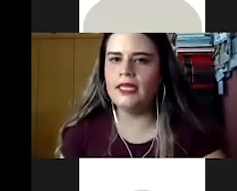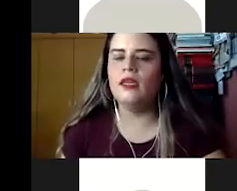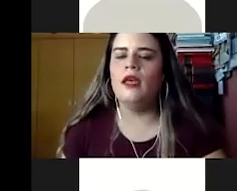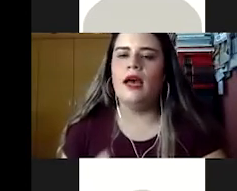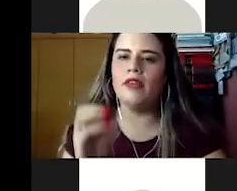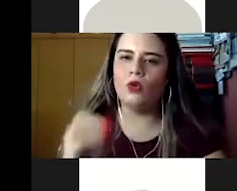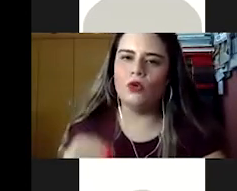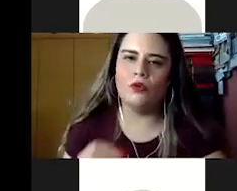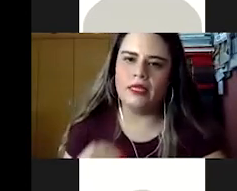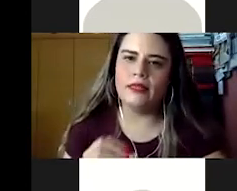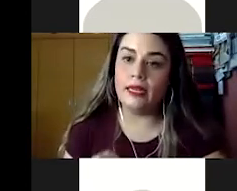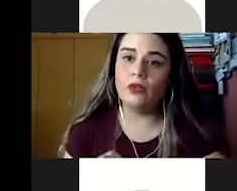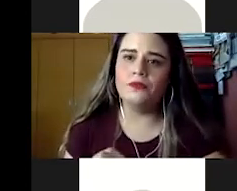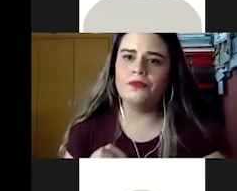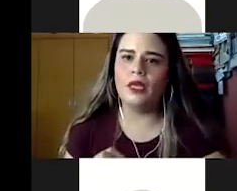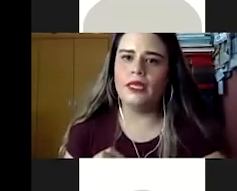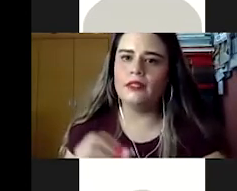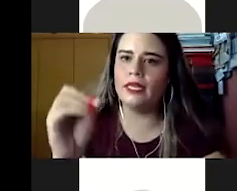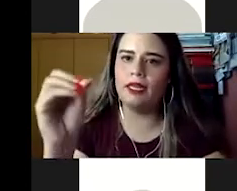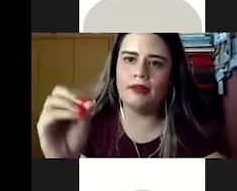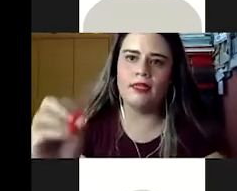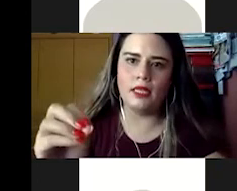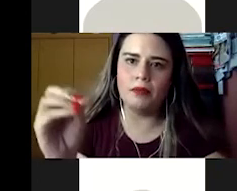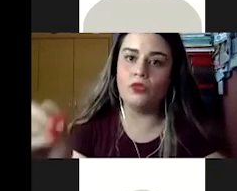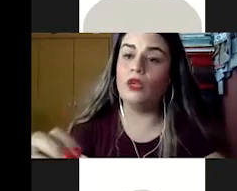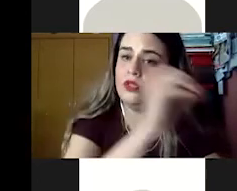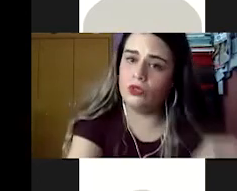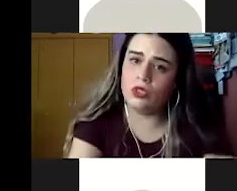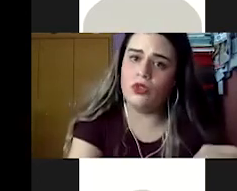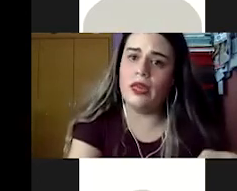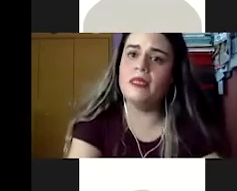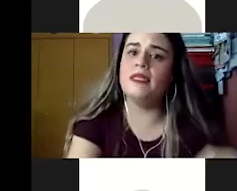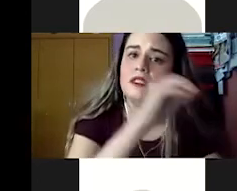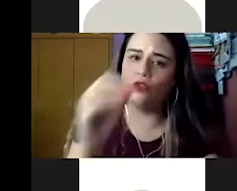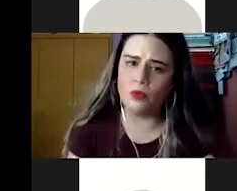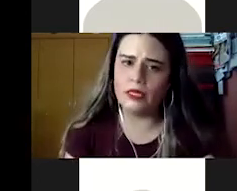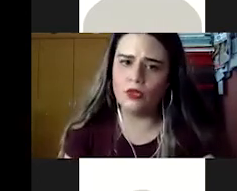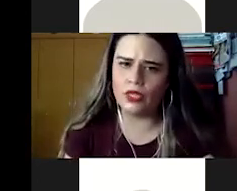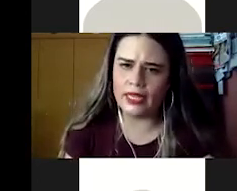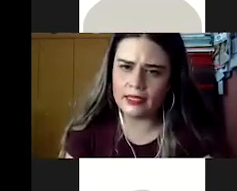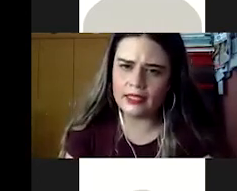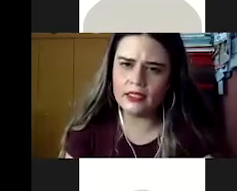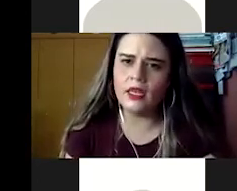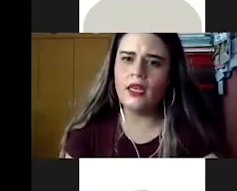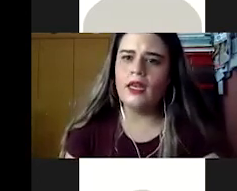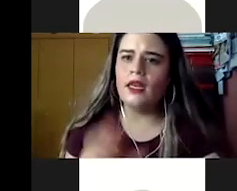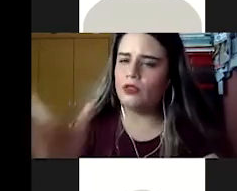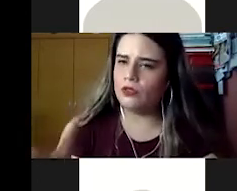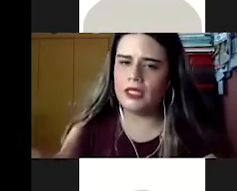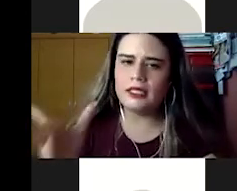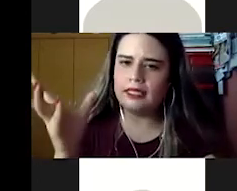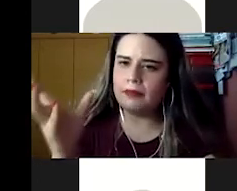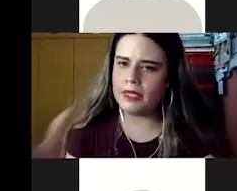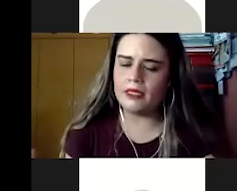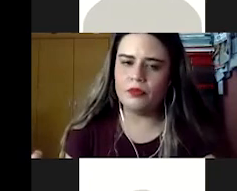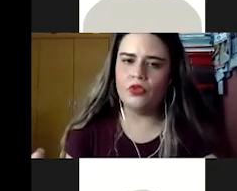2016. Había un comité técnico que le daba seguimiento a los entonces ODM, se transformó al de los ODS. En